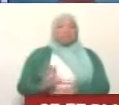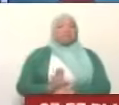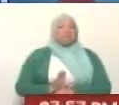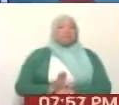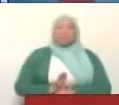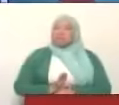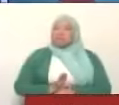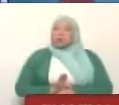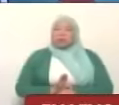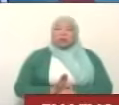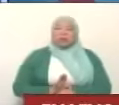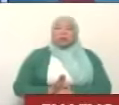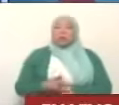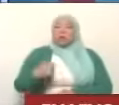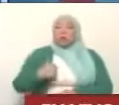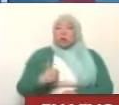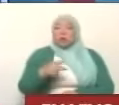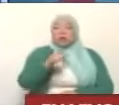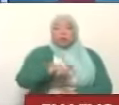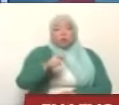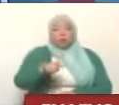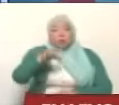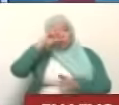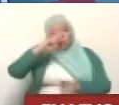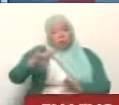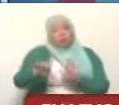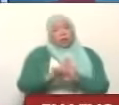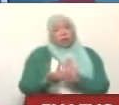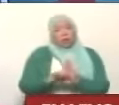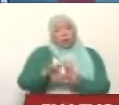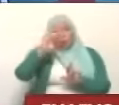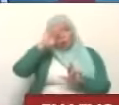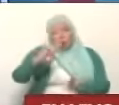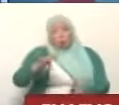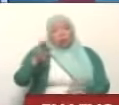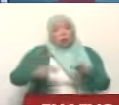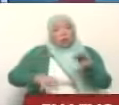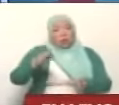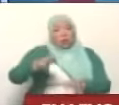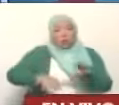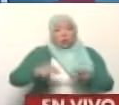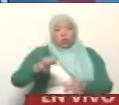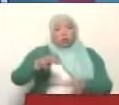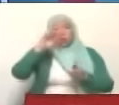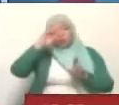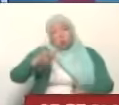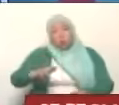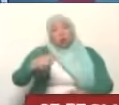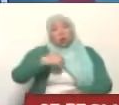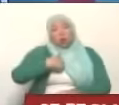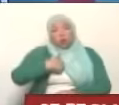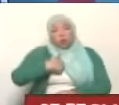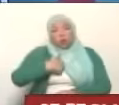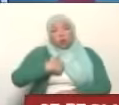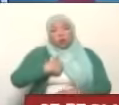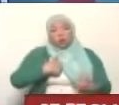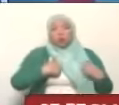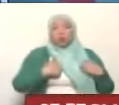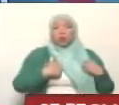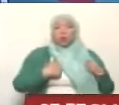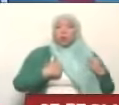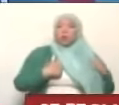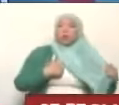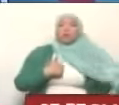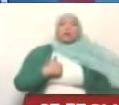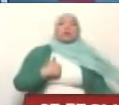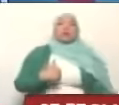decir que si esa gente no respeta las leyes, no respeta la justicia, no lo respeta uno,